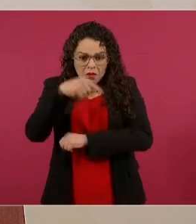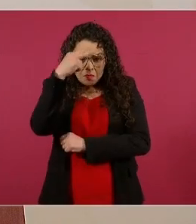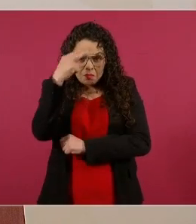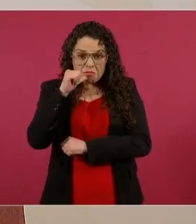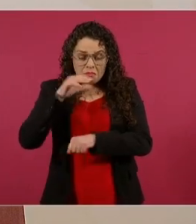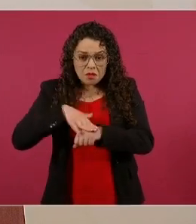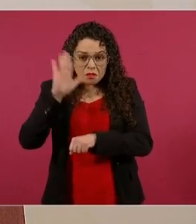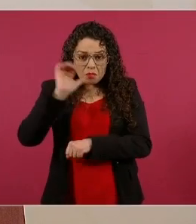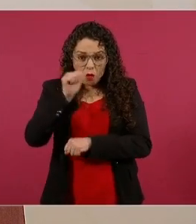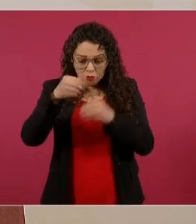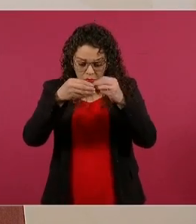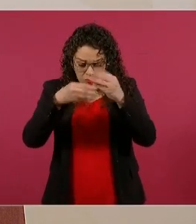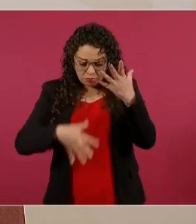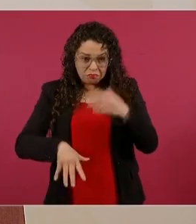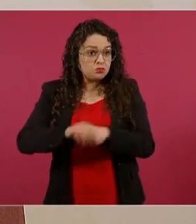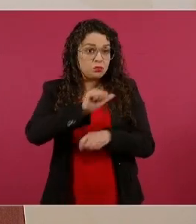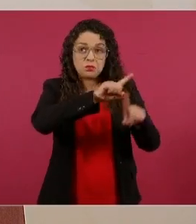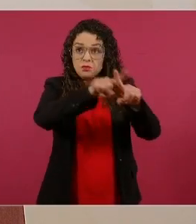única